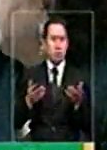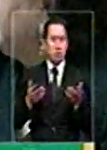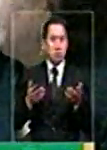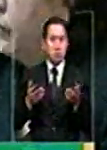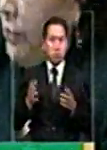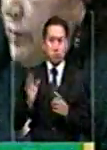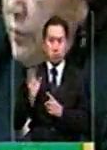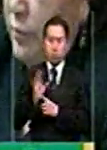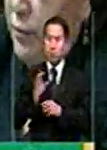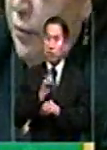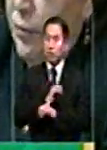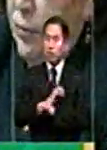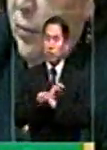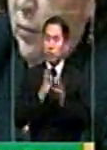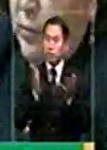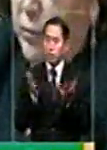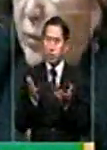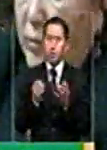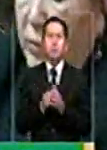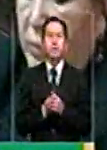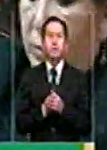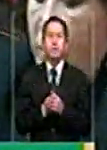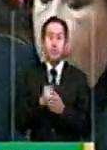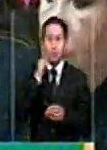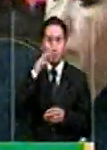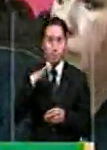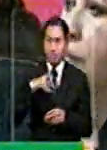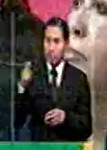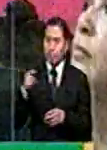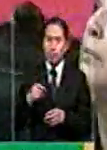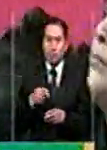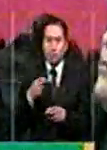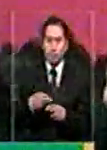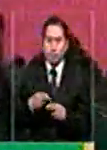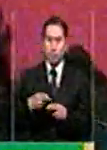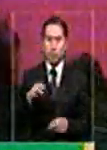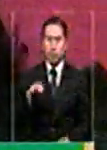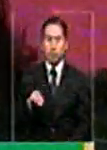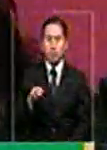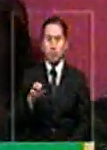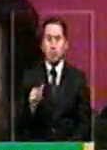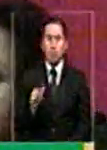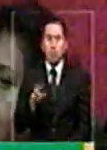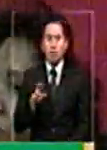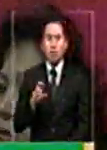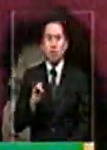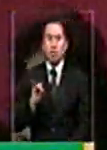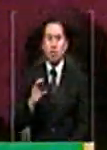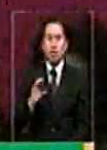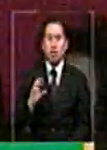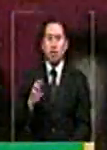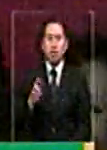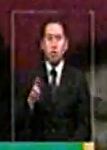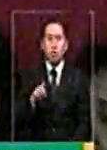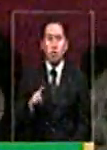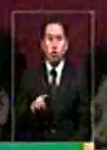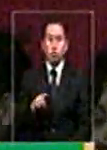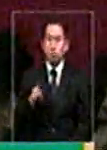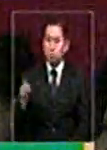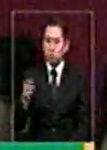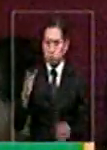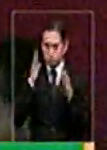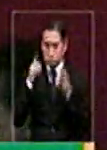Demostrado está que la señora Maricruz Medrano veía